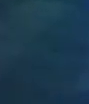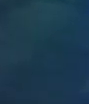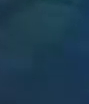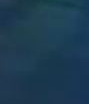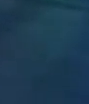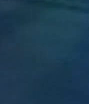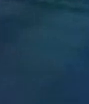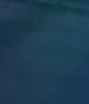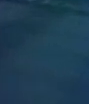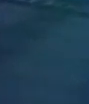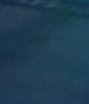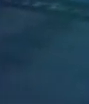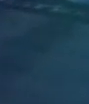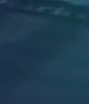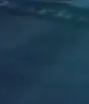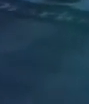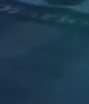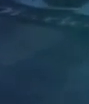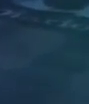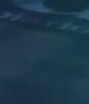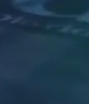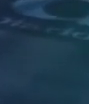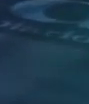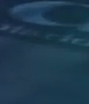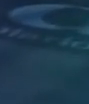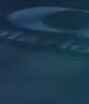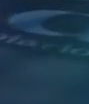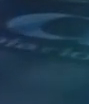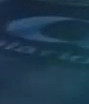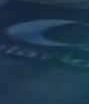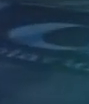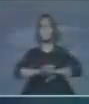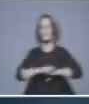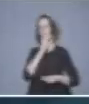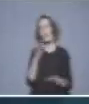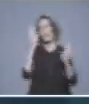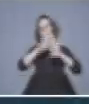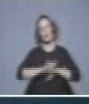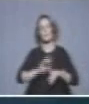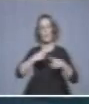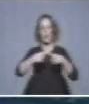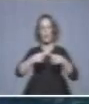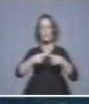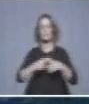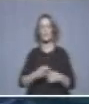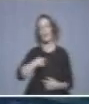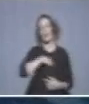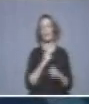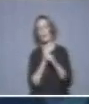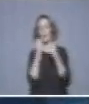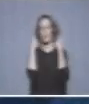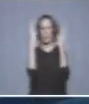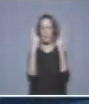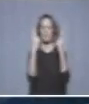director es quien va a hablarnos, me refiero a Francisco Javier Suárez Plata. Muy buenas noches, Santa Cruz. Somos la murga Los